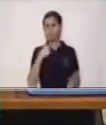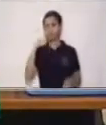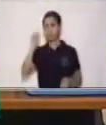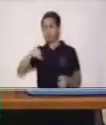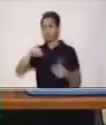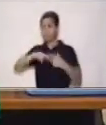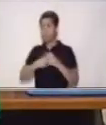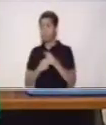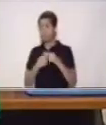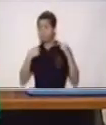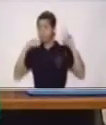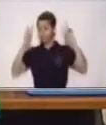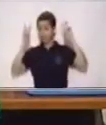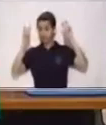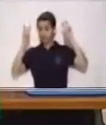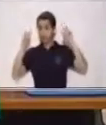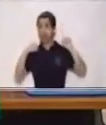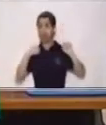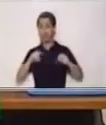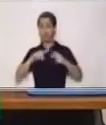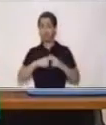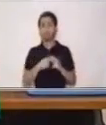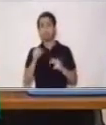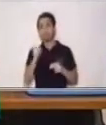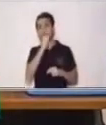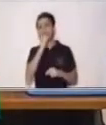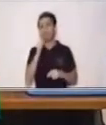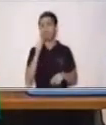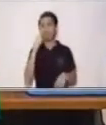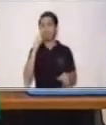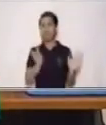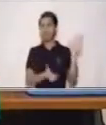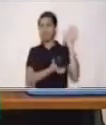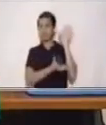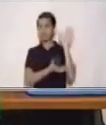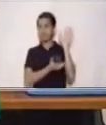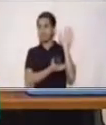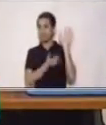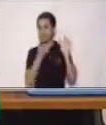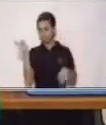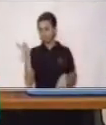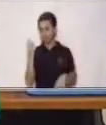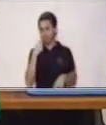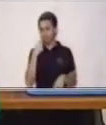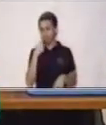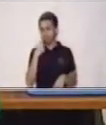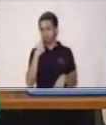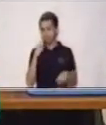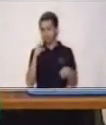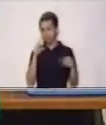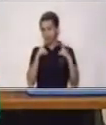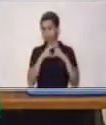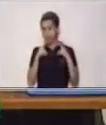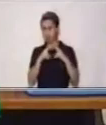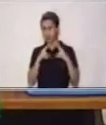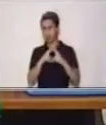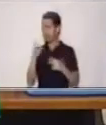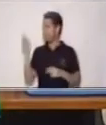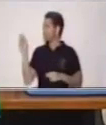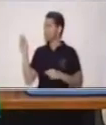tema, vamos a cantar una cancioncita de un personaje que posiblemente tú conozcas. Puedes ver